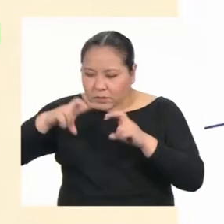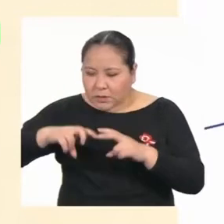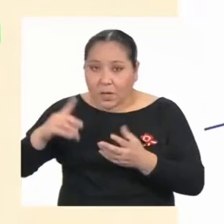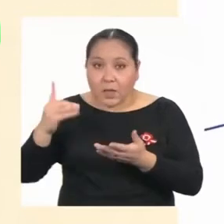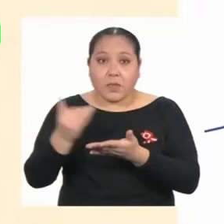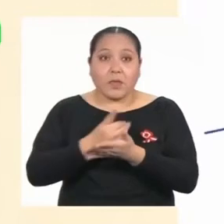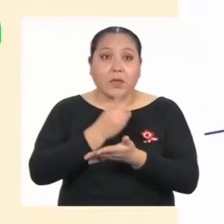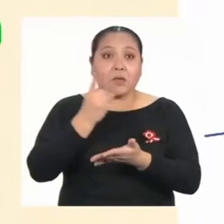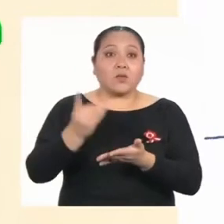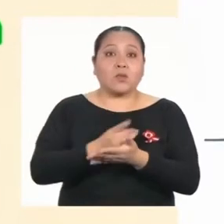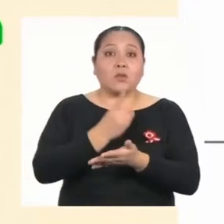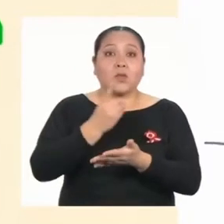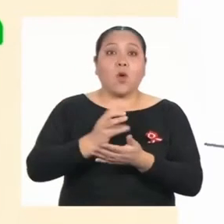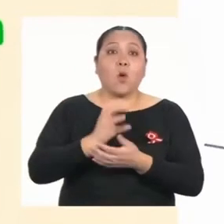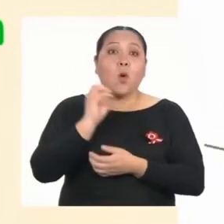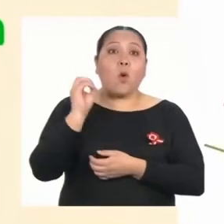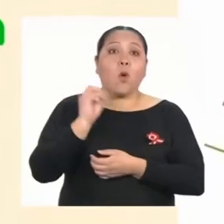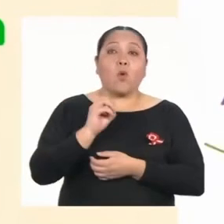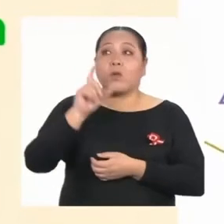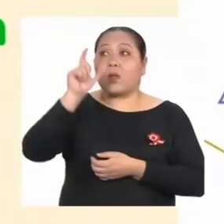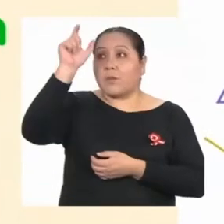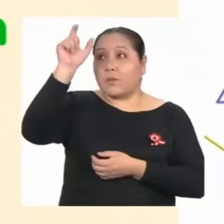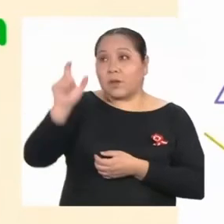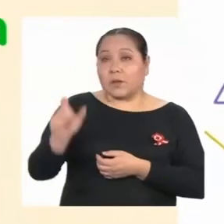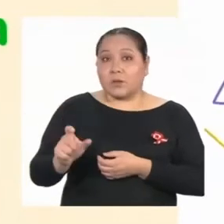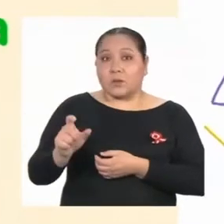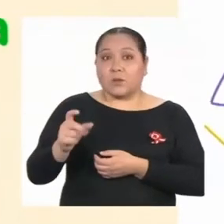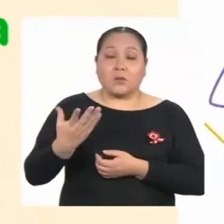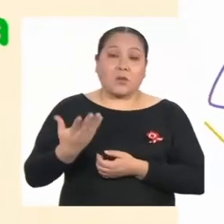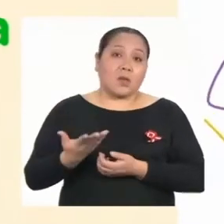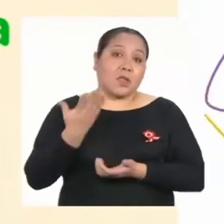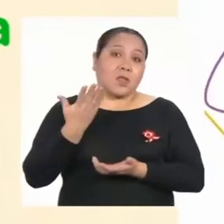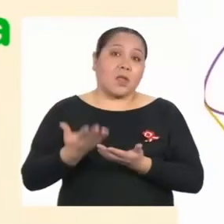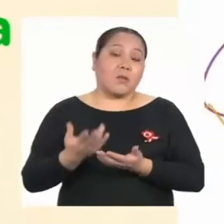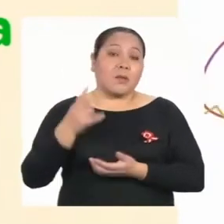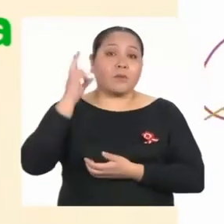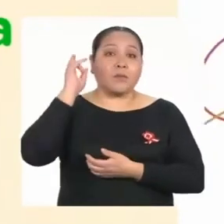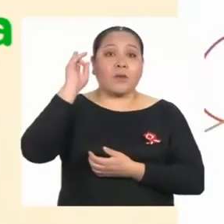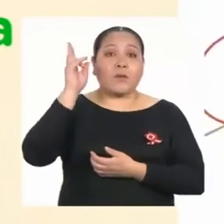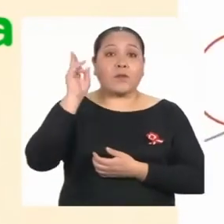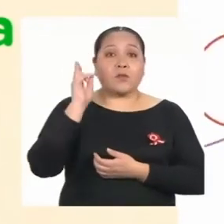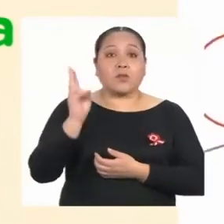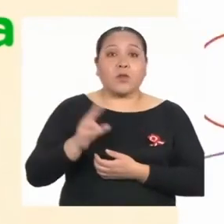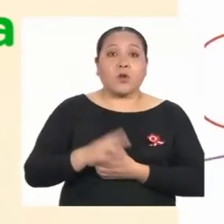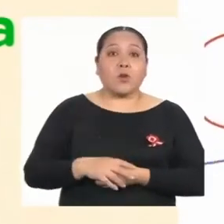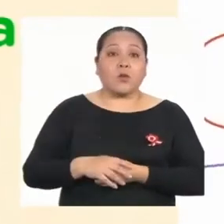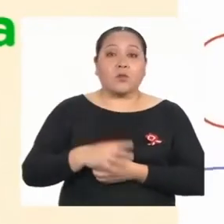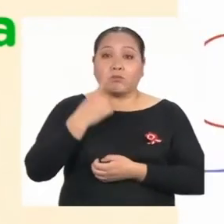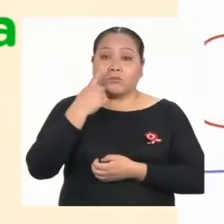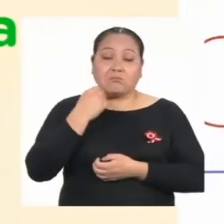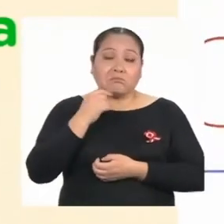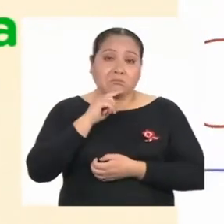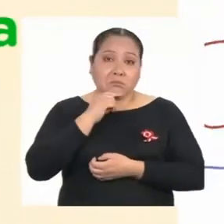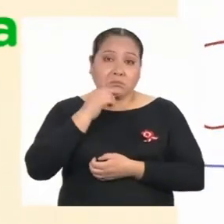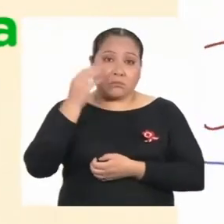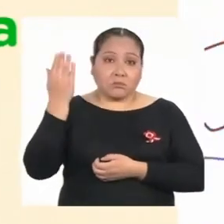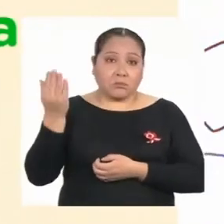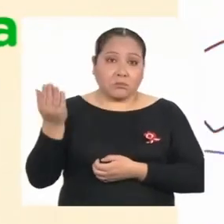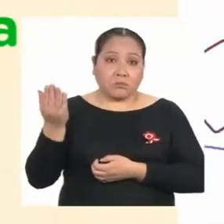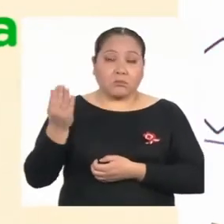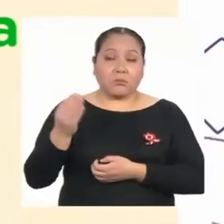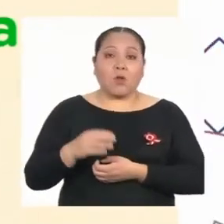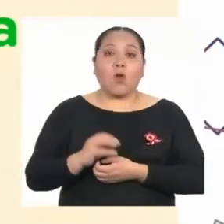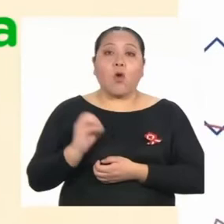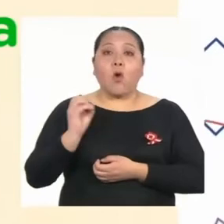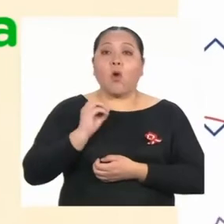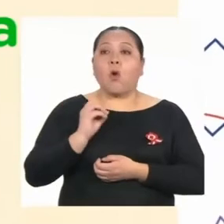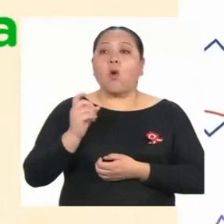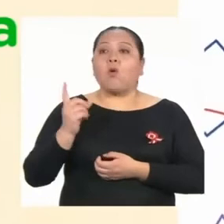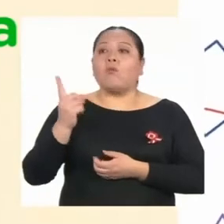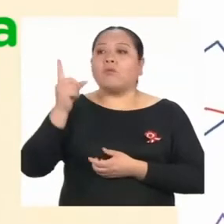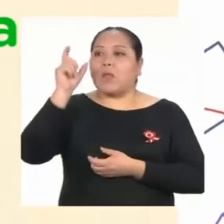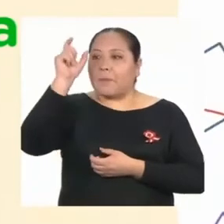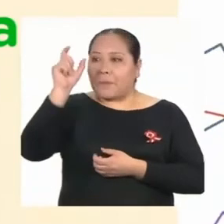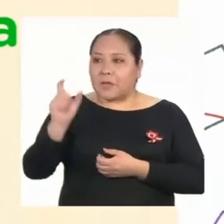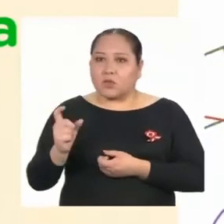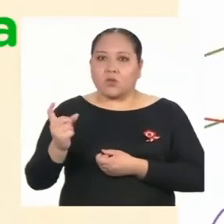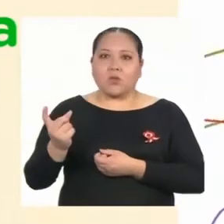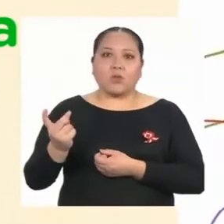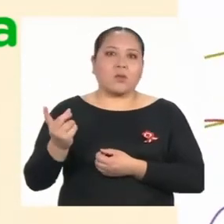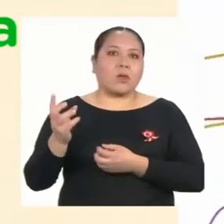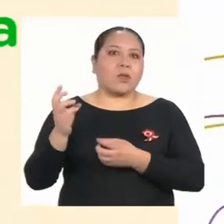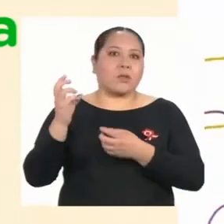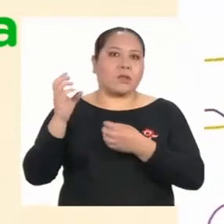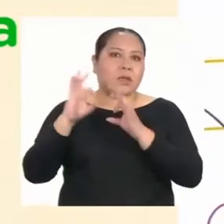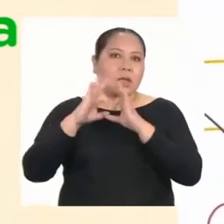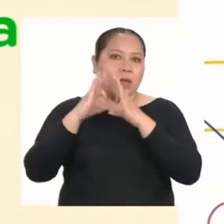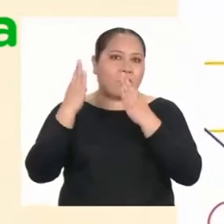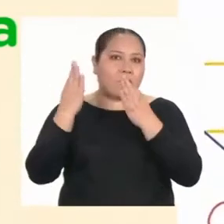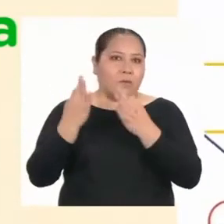o alguna persona que puede ser nuestra profesora o profesor, o algún integrante de la familia,